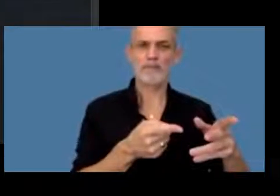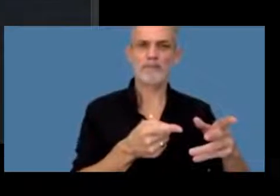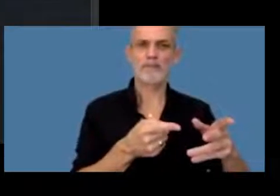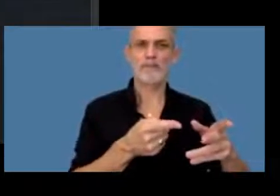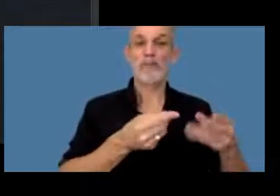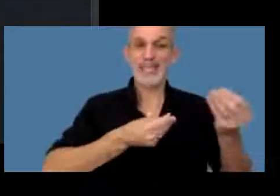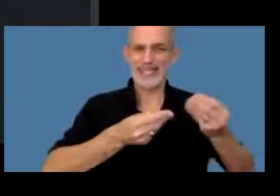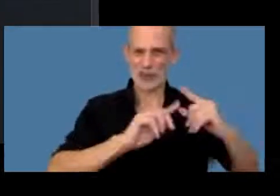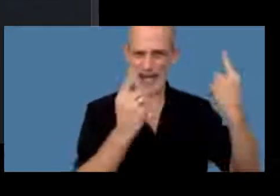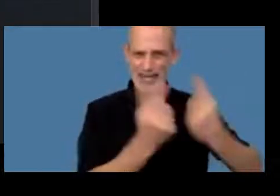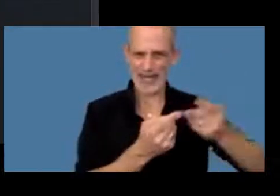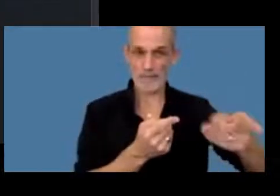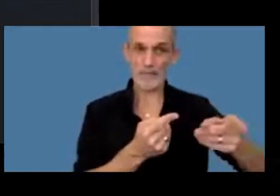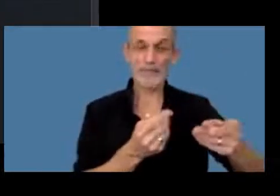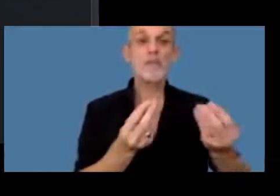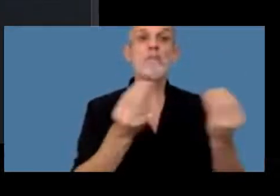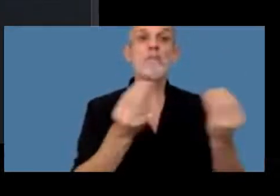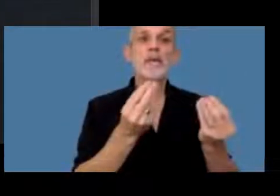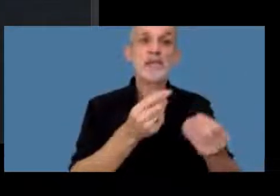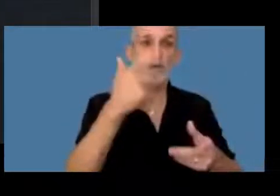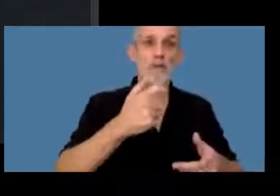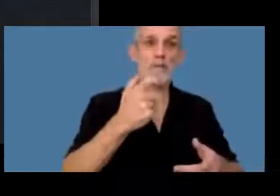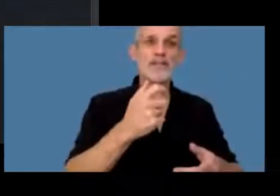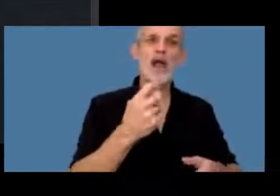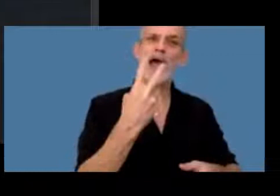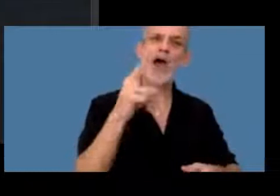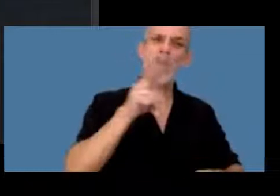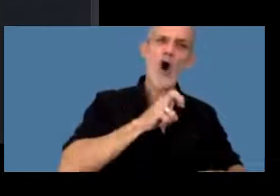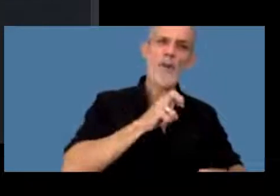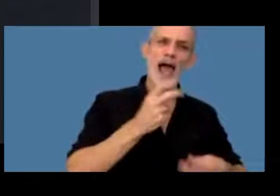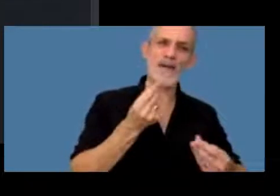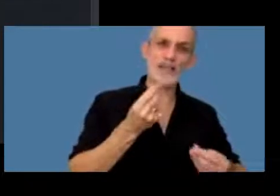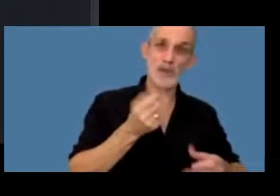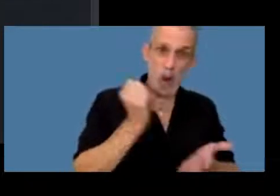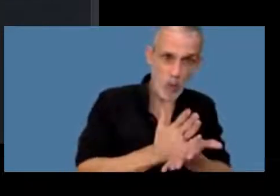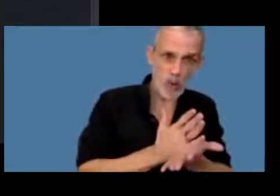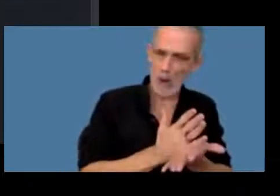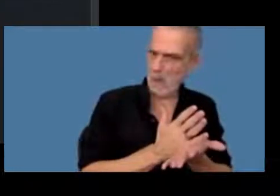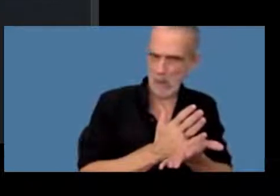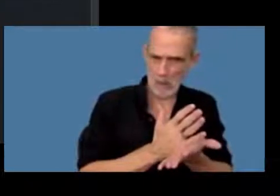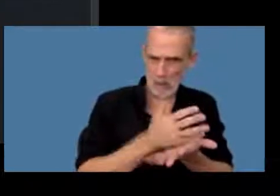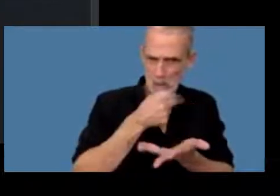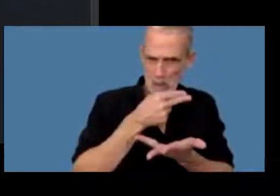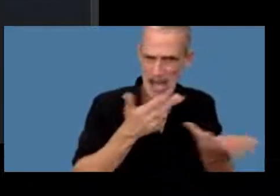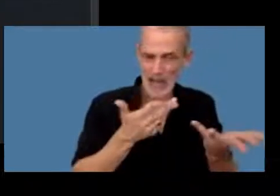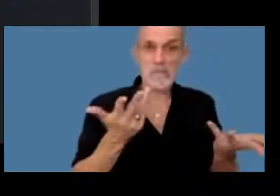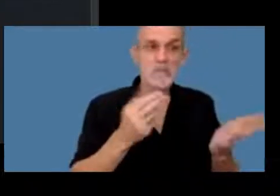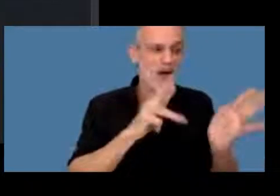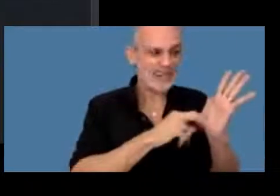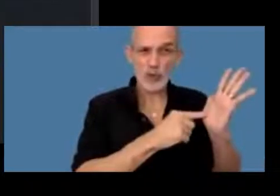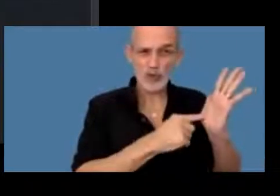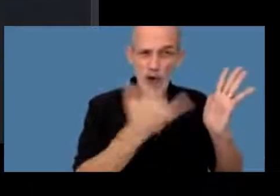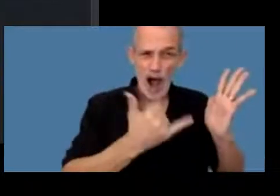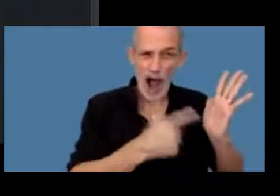¿qué pasa con el que cobra en efectivo? ¿Tiene penalidad? No tiene ninguna penalidad, pero bueno, hay distintas cuestiones, hay resoluciones que obligan